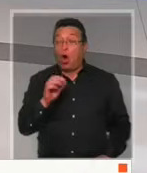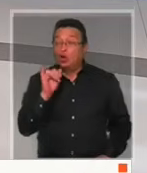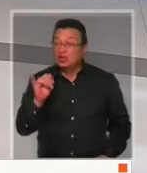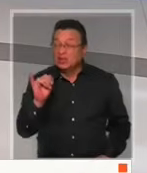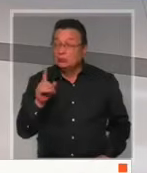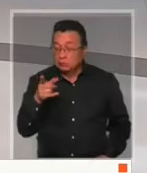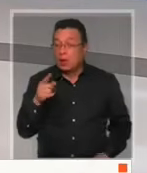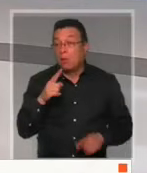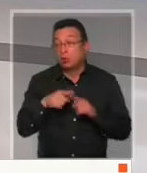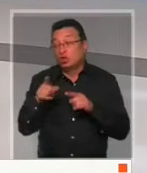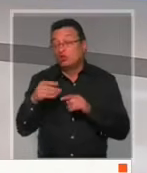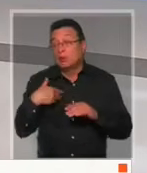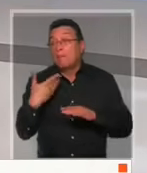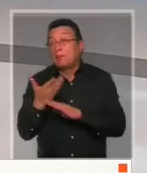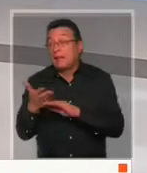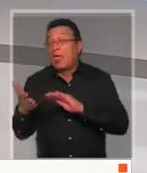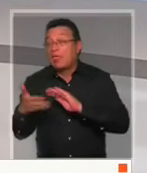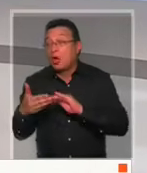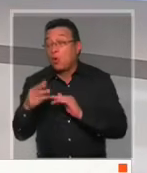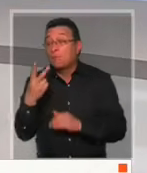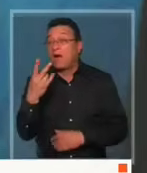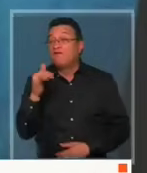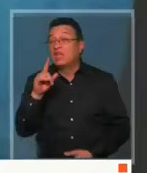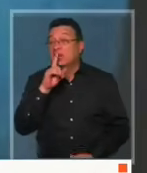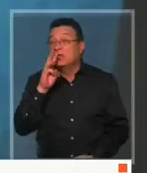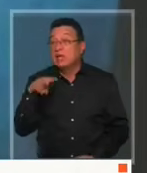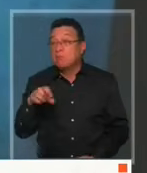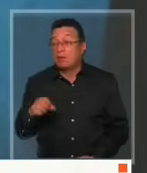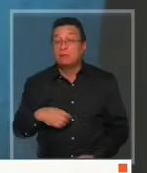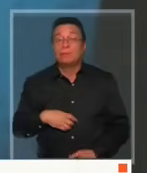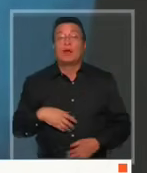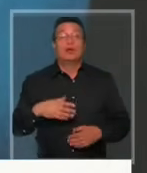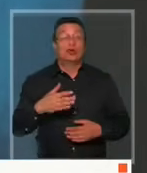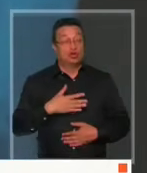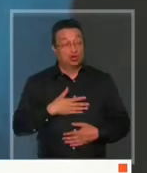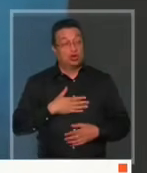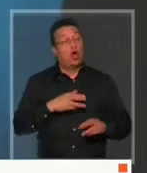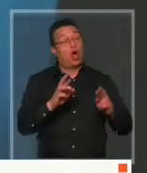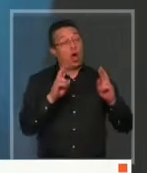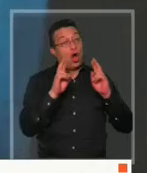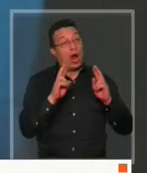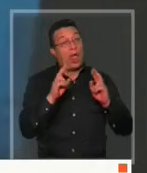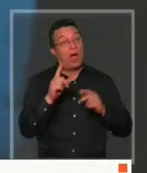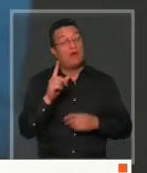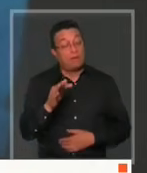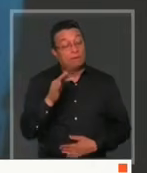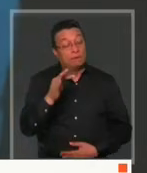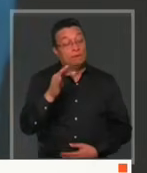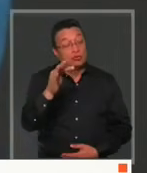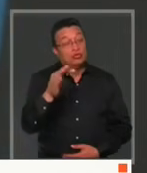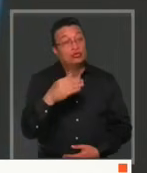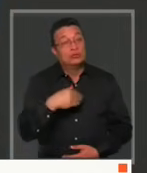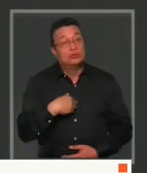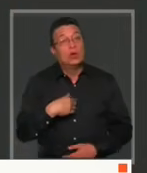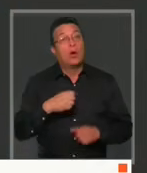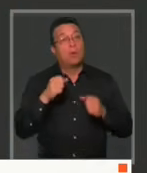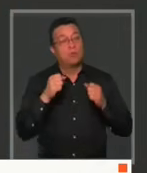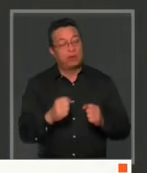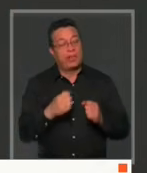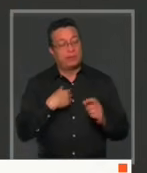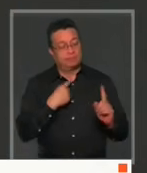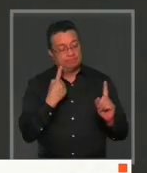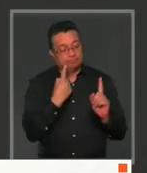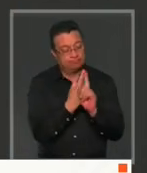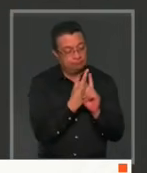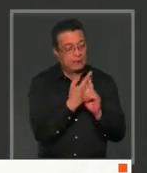eso también le pido disculpas a la víctima? Mire, yo espero algún día, Ramón, tener posibilidad de conversar con